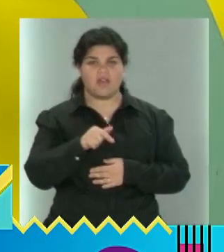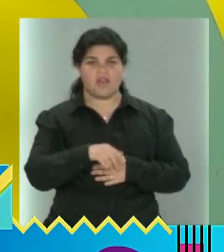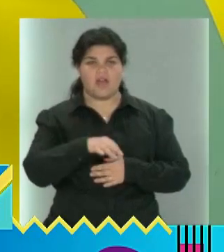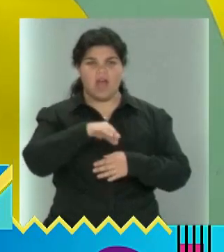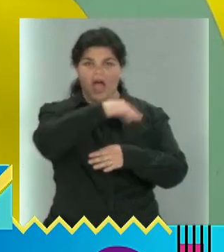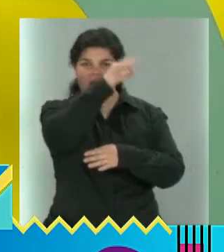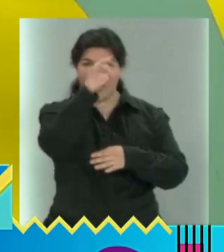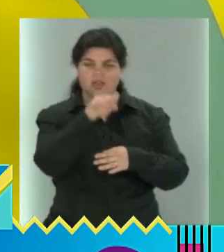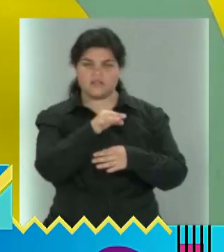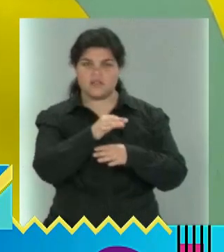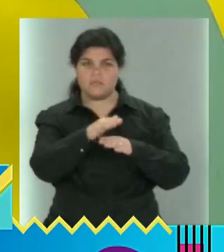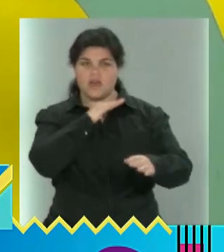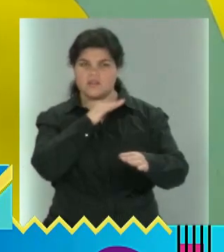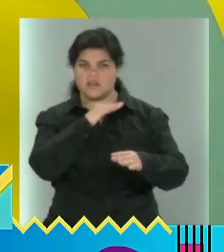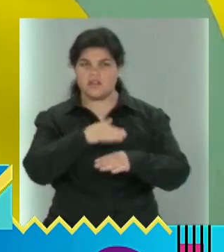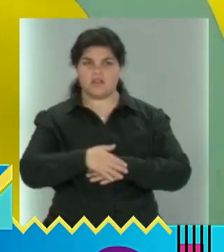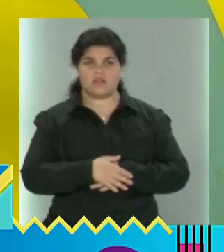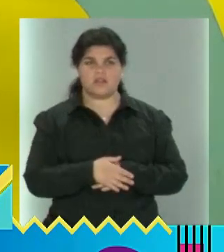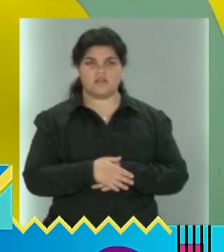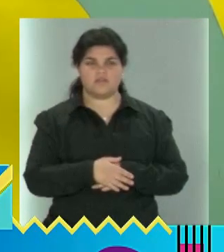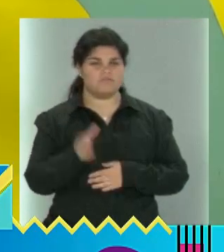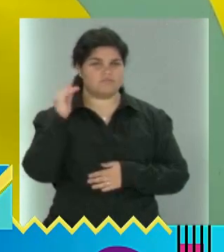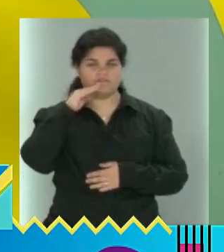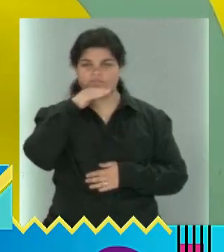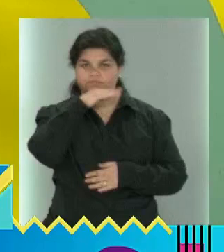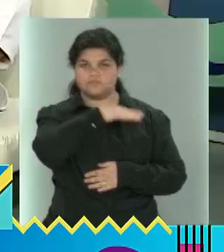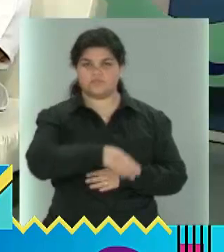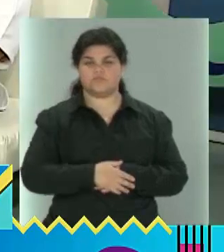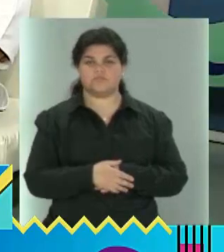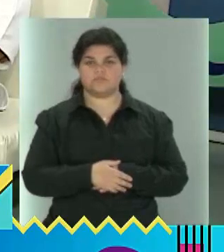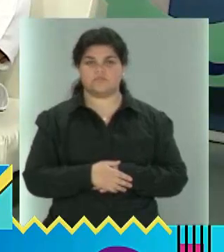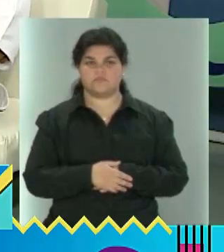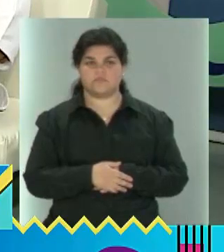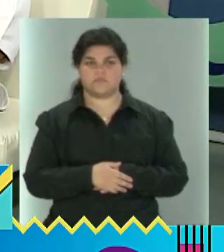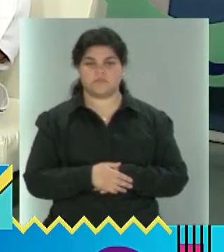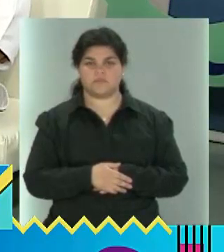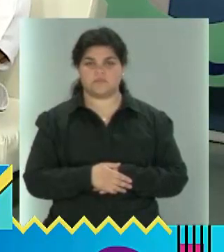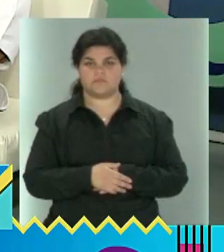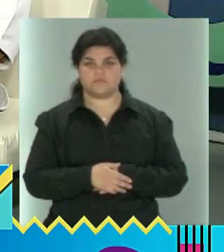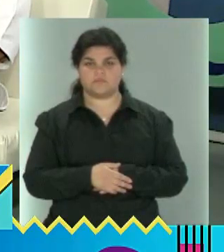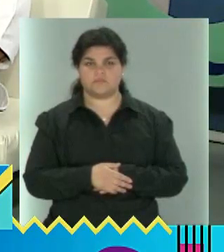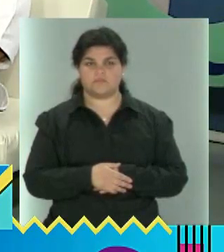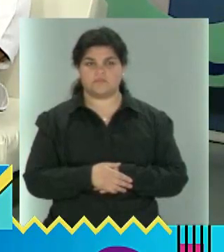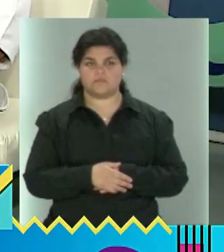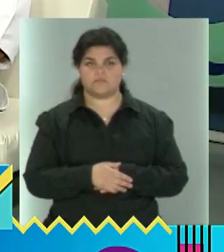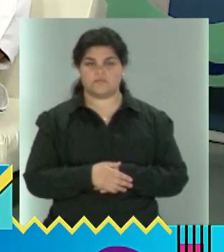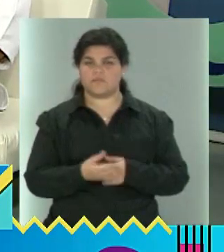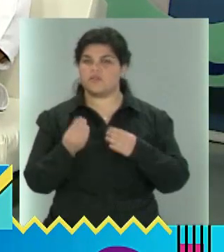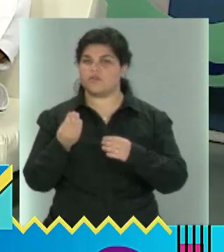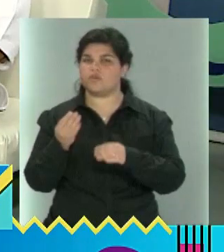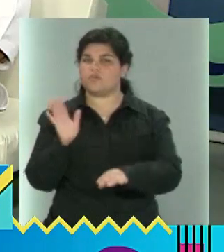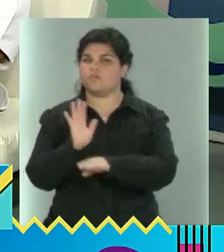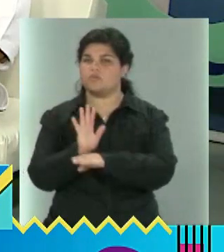una filosofía de vida. Bien. El deporte no. ¿Cómo completarías esa definición? ¿Qué